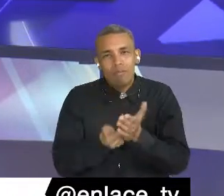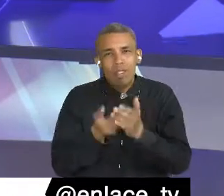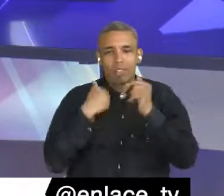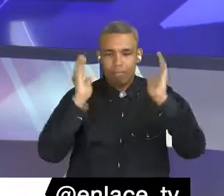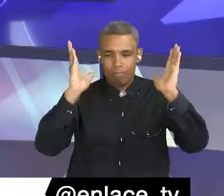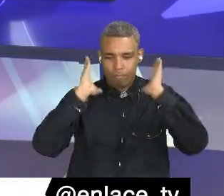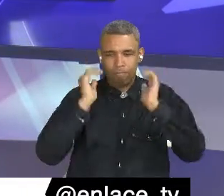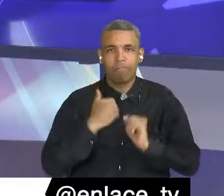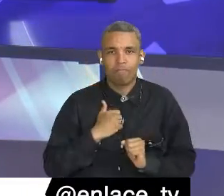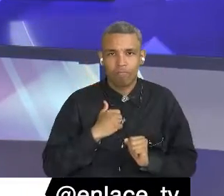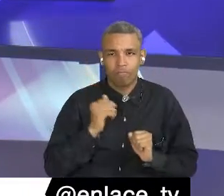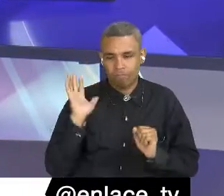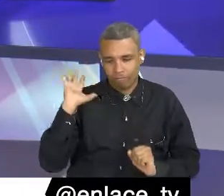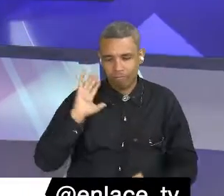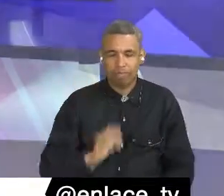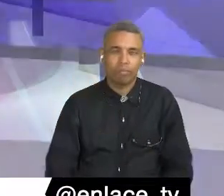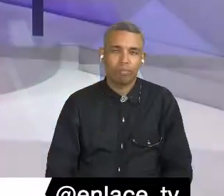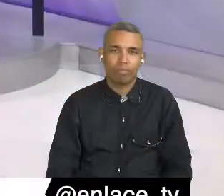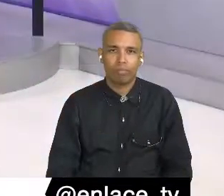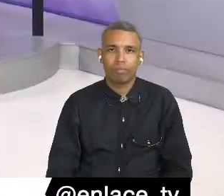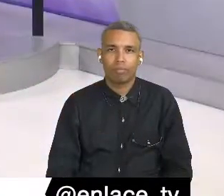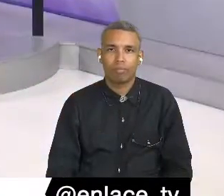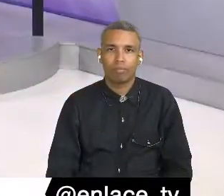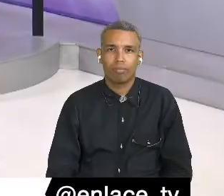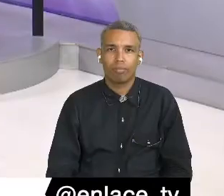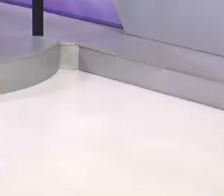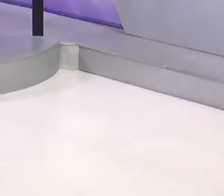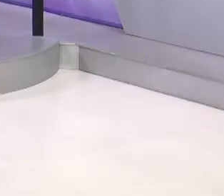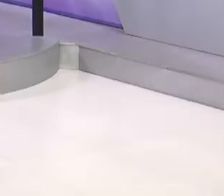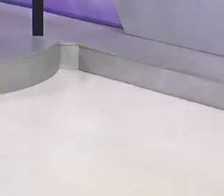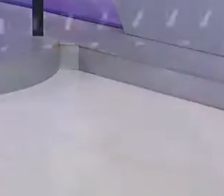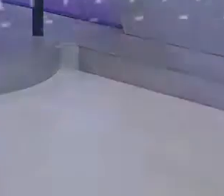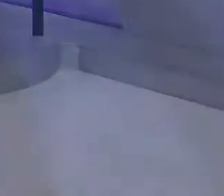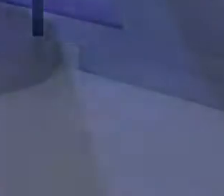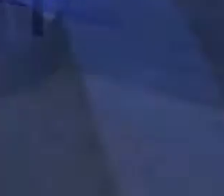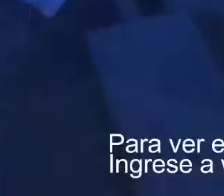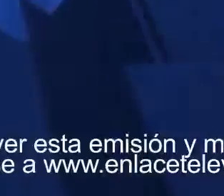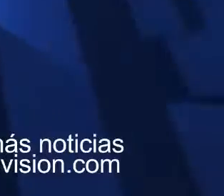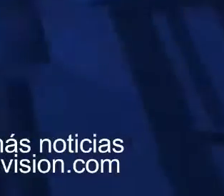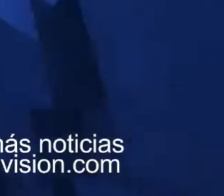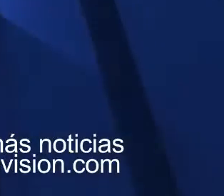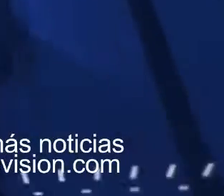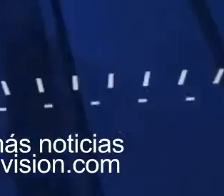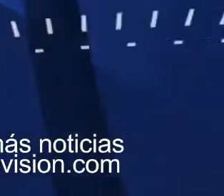compañía y que tengan todos una feliz noche. Thank you.